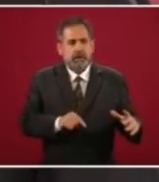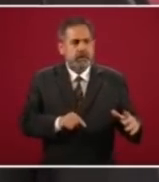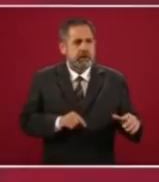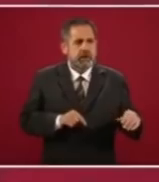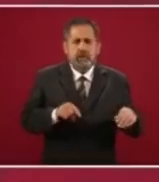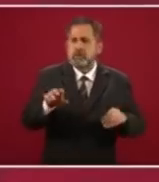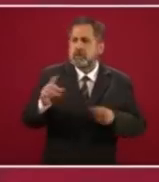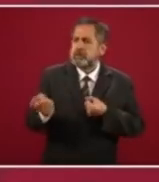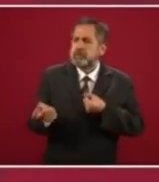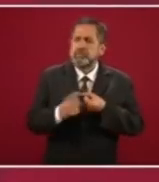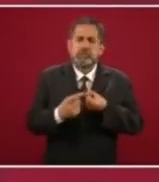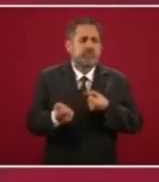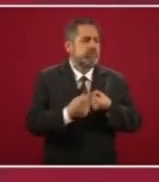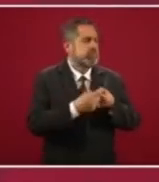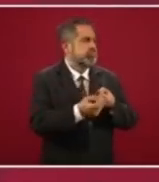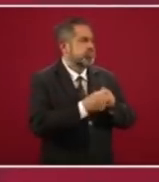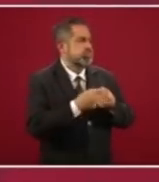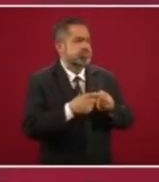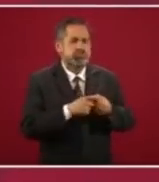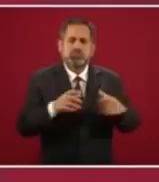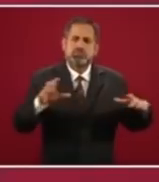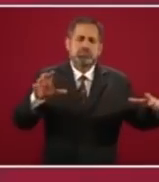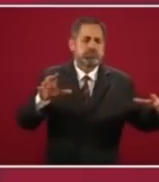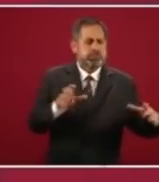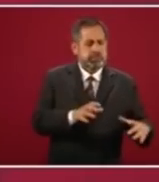agrupan a